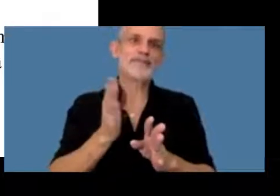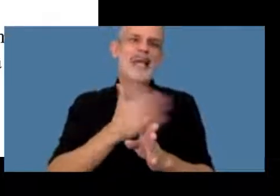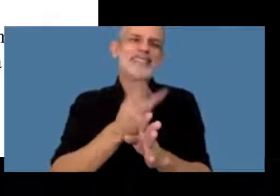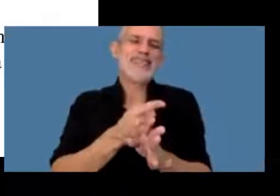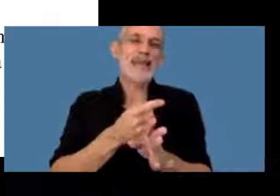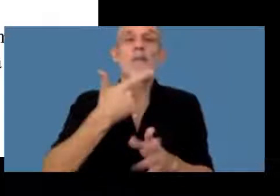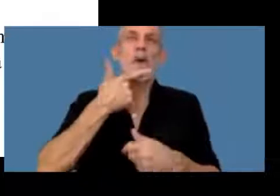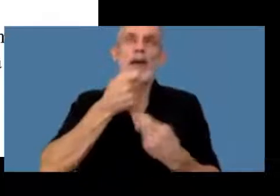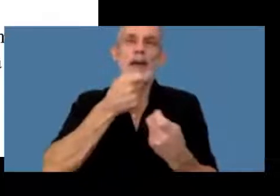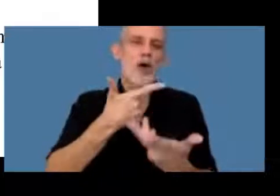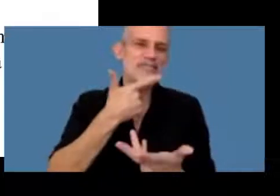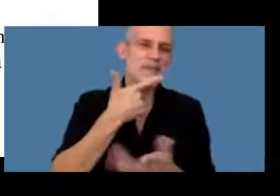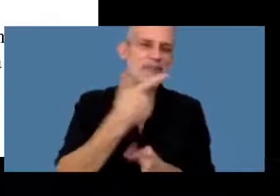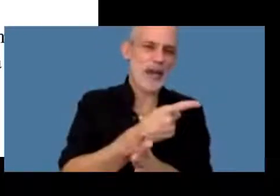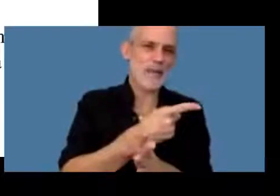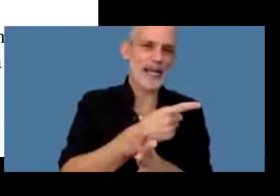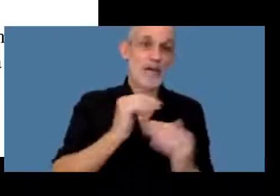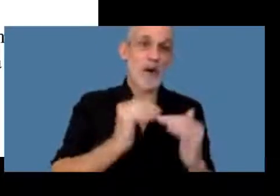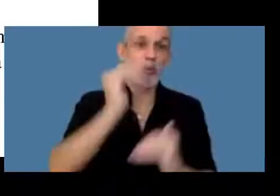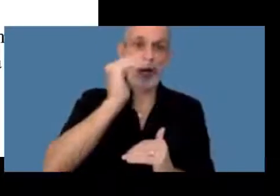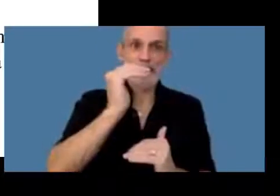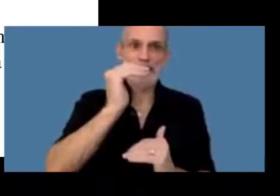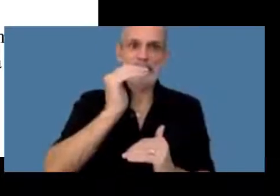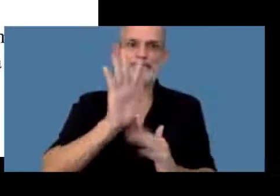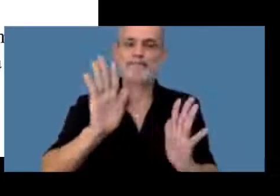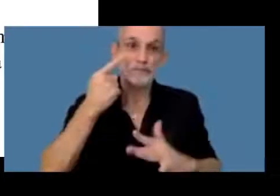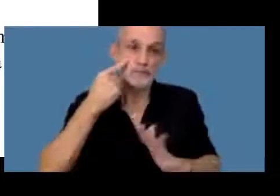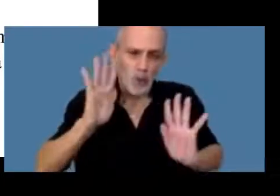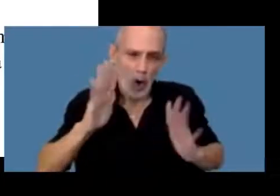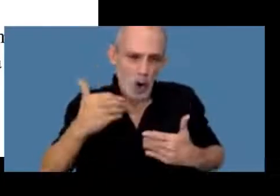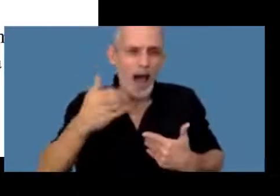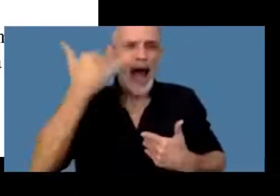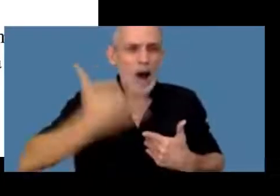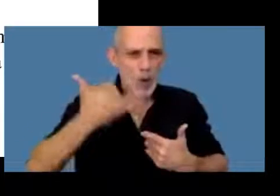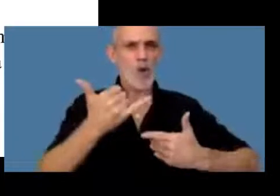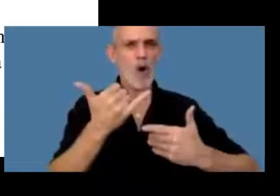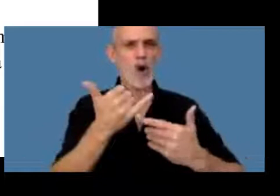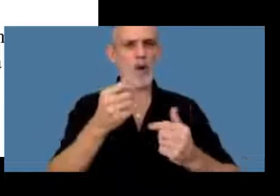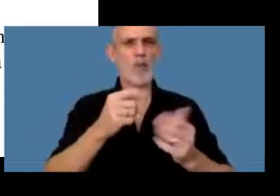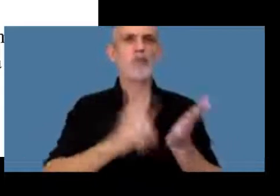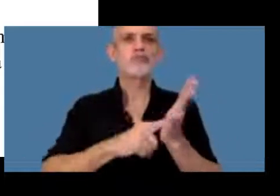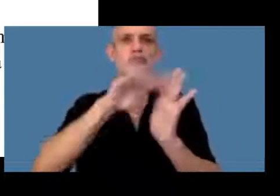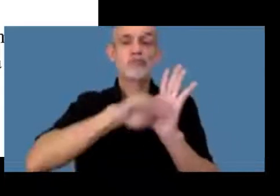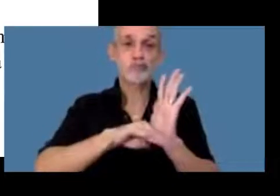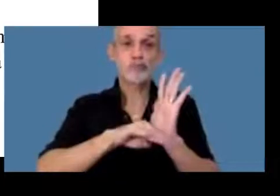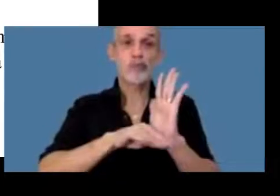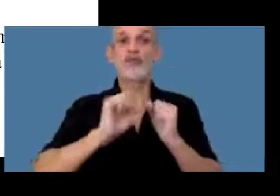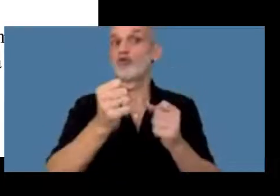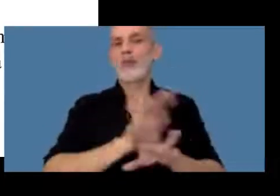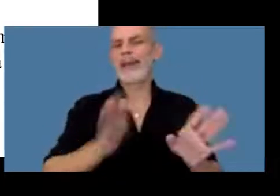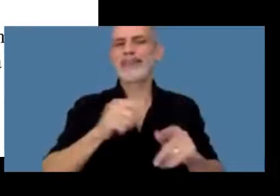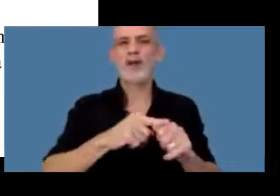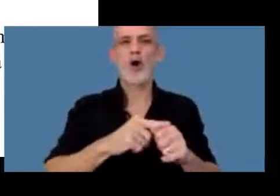septiembre, pero igualmente no desconocemos que hubieron reglamentaciones suspendiendo las